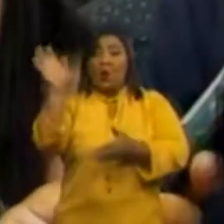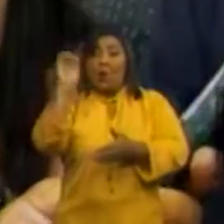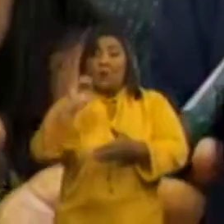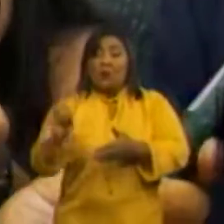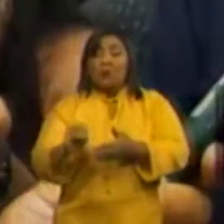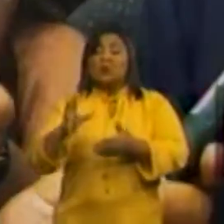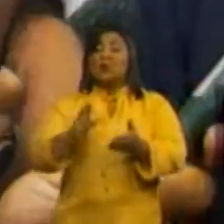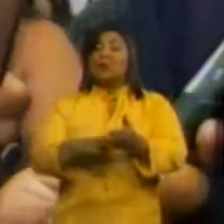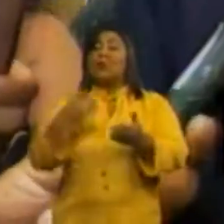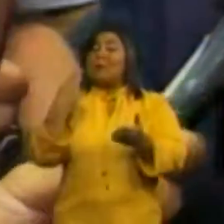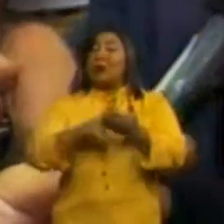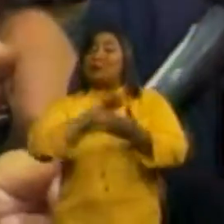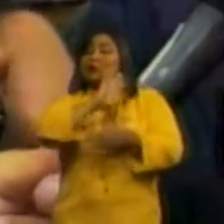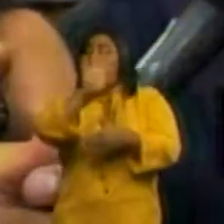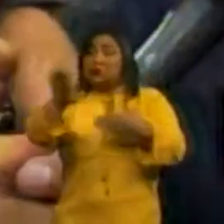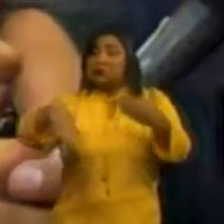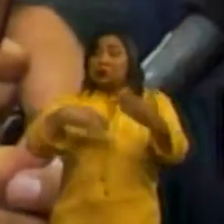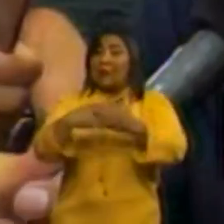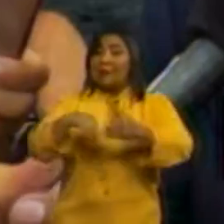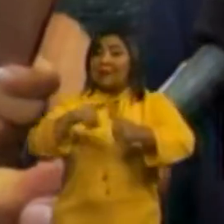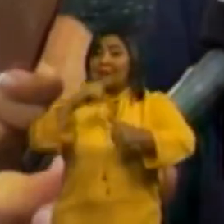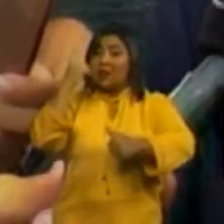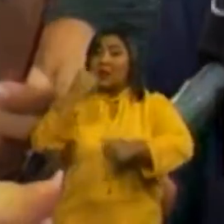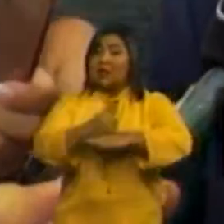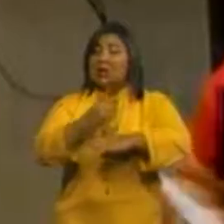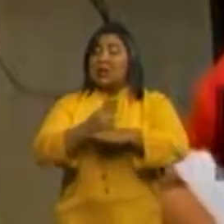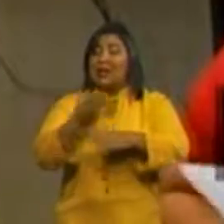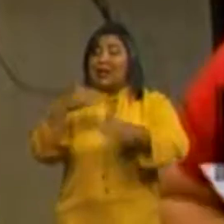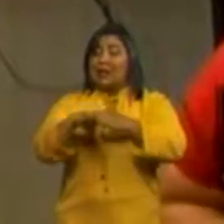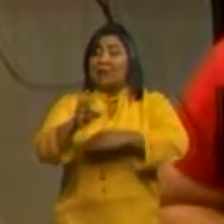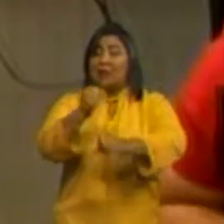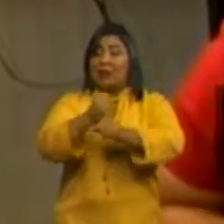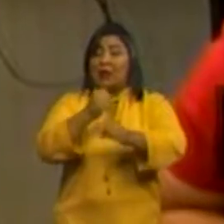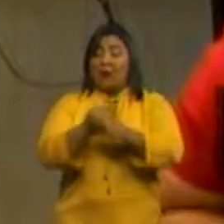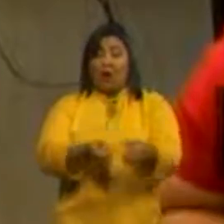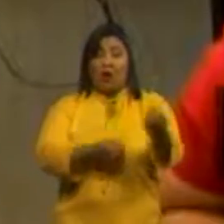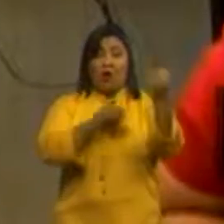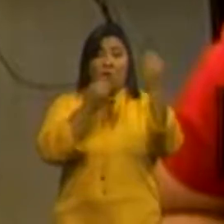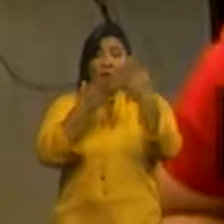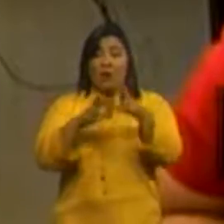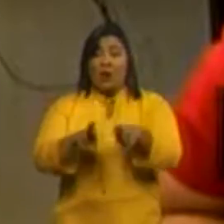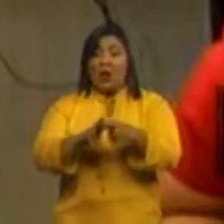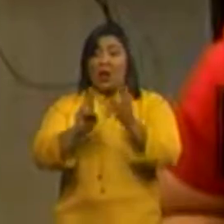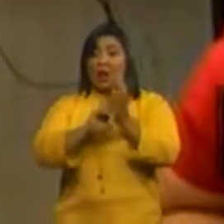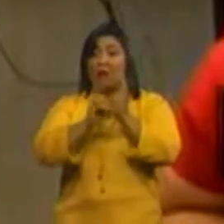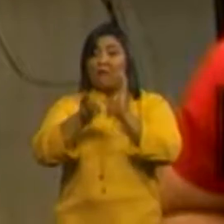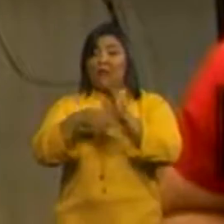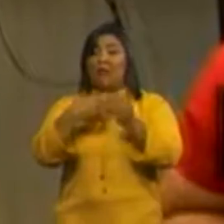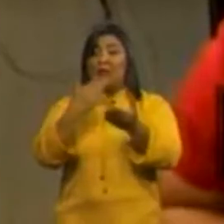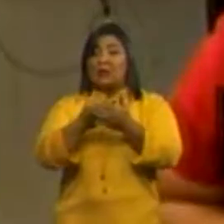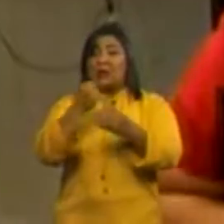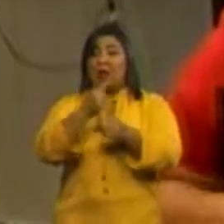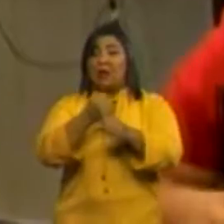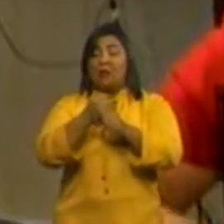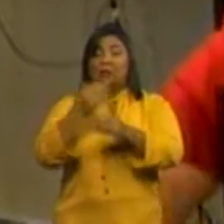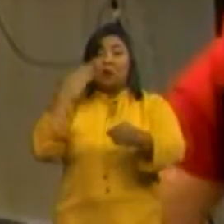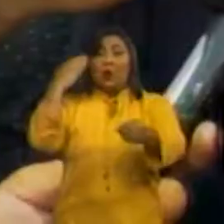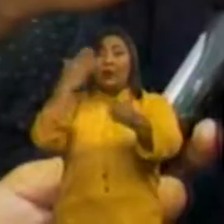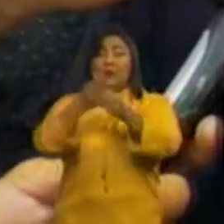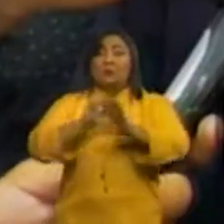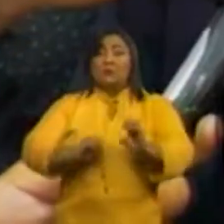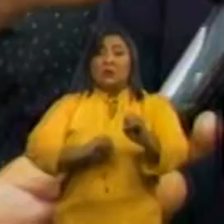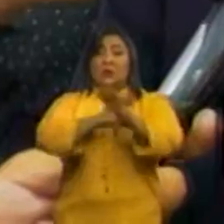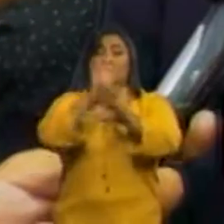sea para todos y desde el primer día de relación laboral resaltó que en las reformas laborales persiguen objetivos claros